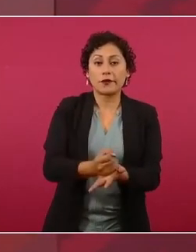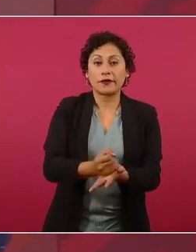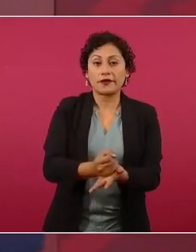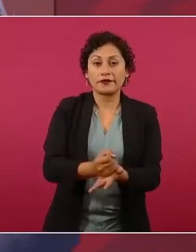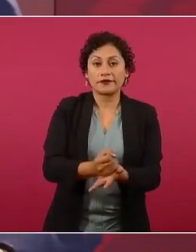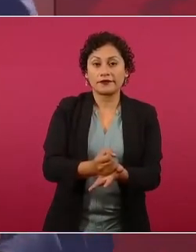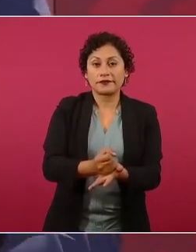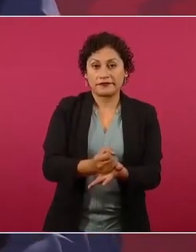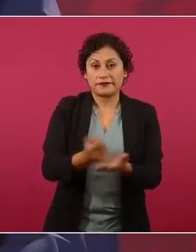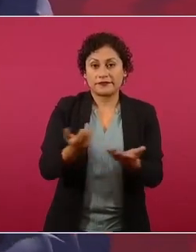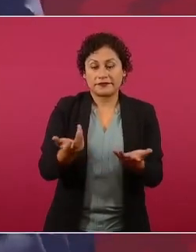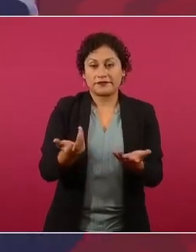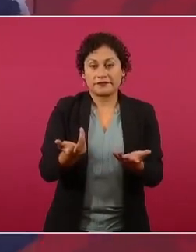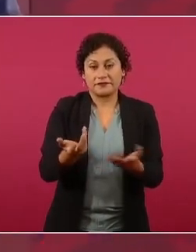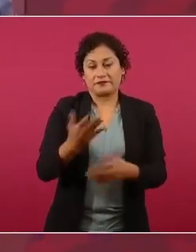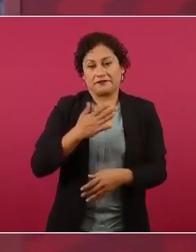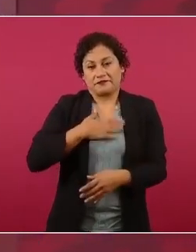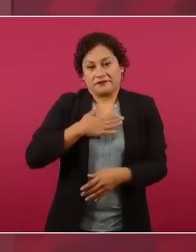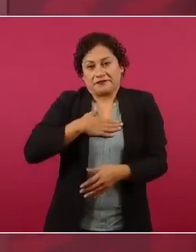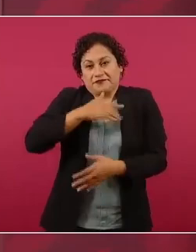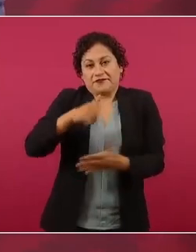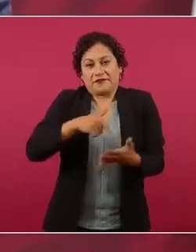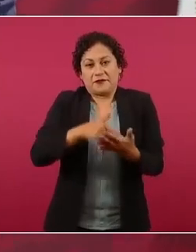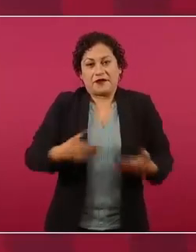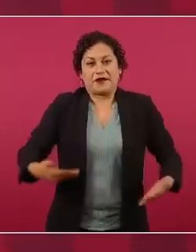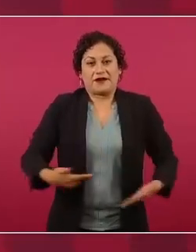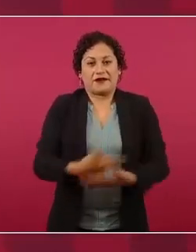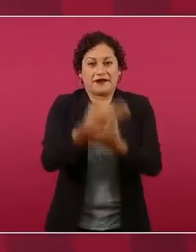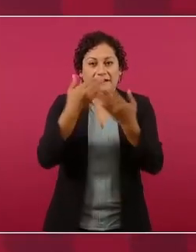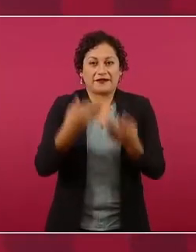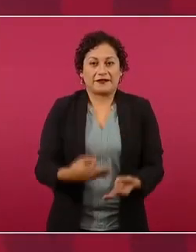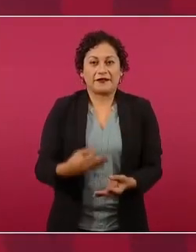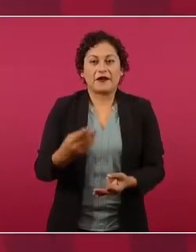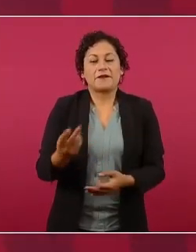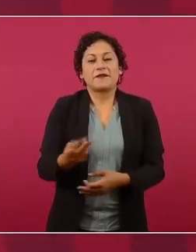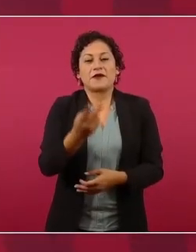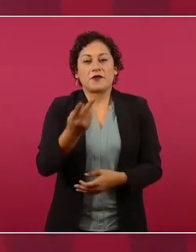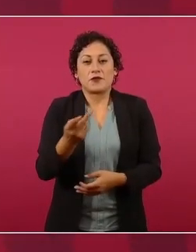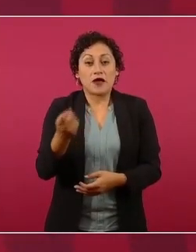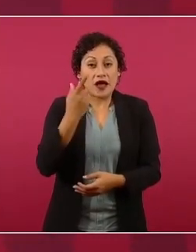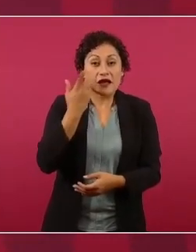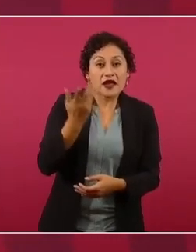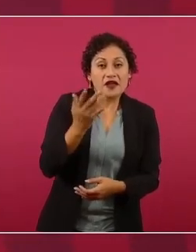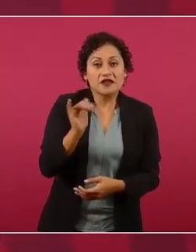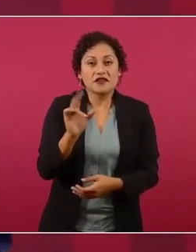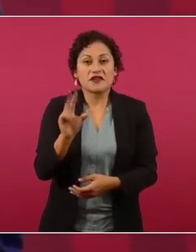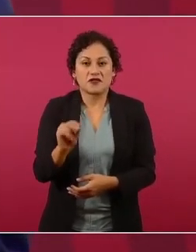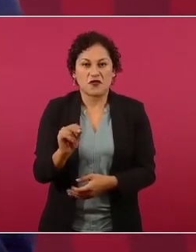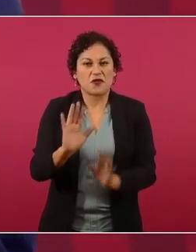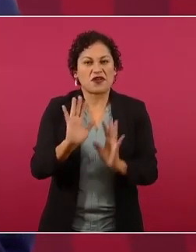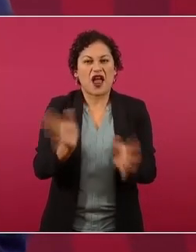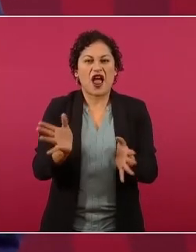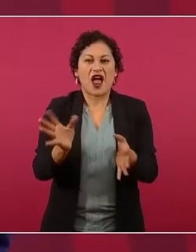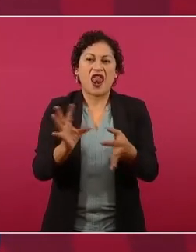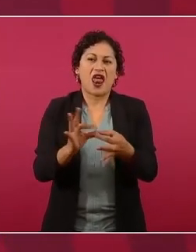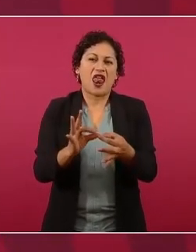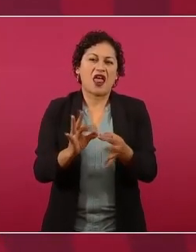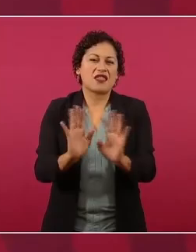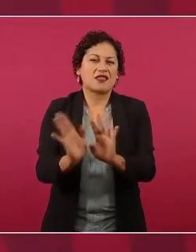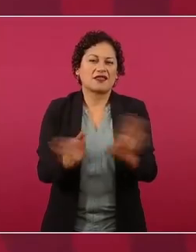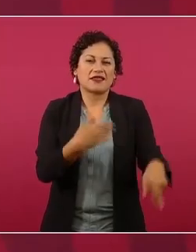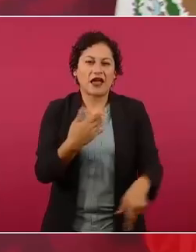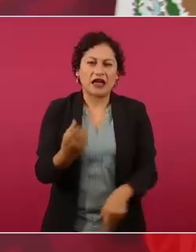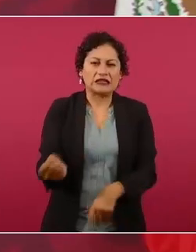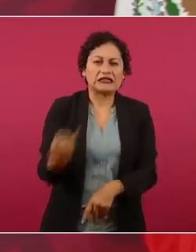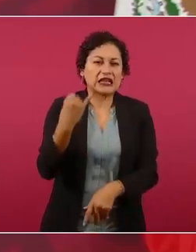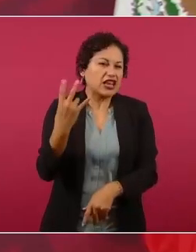Como dicen allá por mi tierra. ¿Vas a querer o no vas a querer? Lo demás no me interesa.